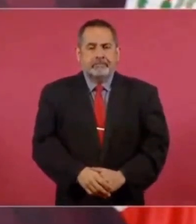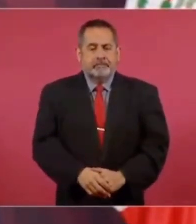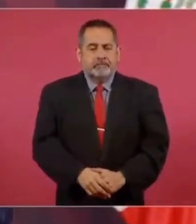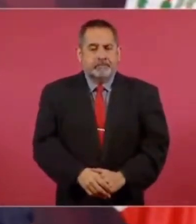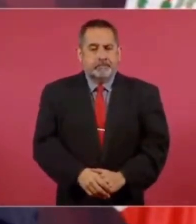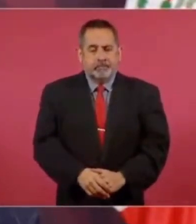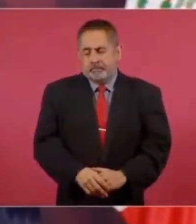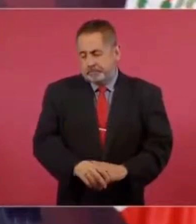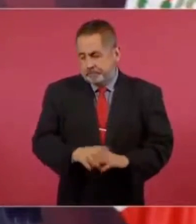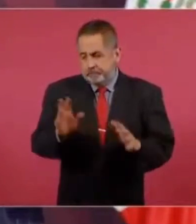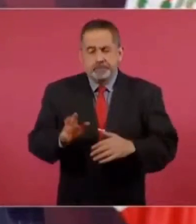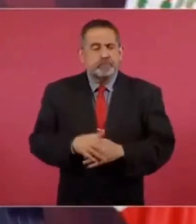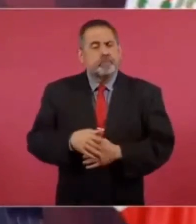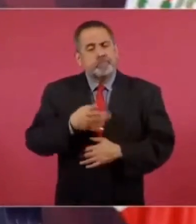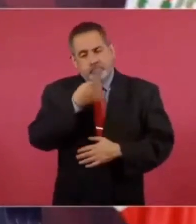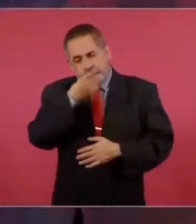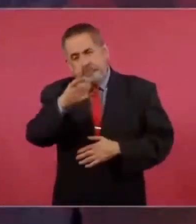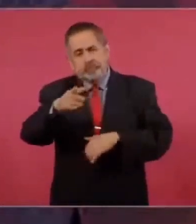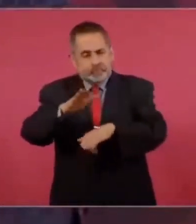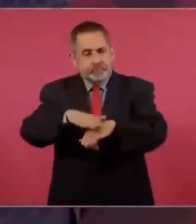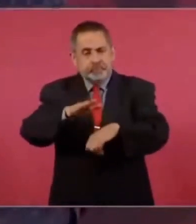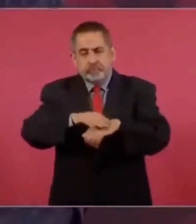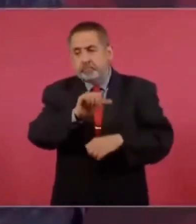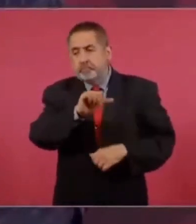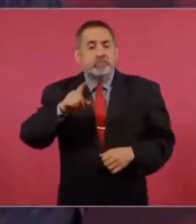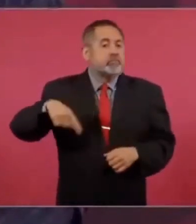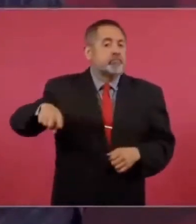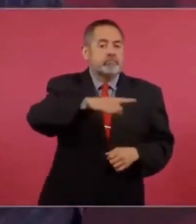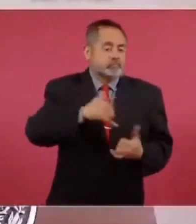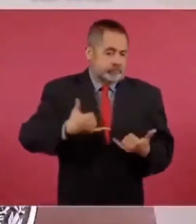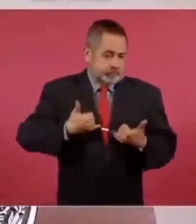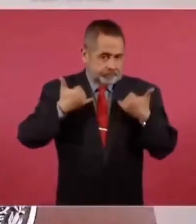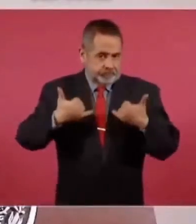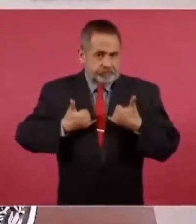Entonces, decirle a los jóvenes